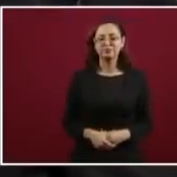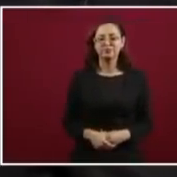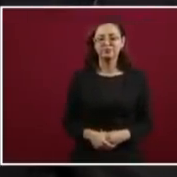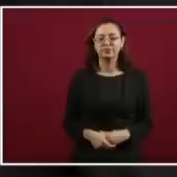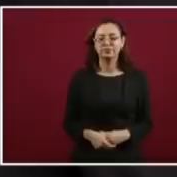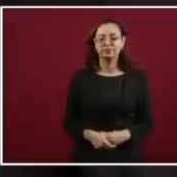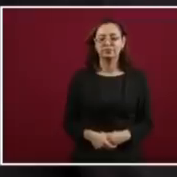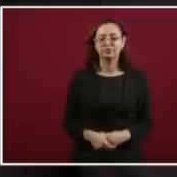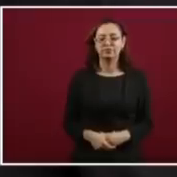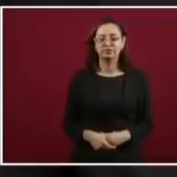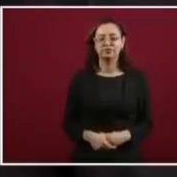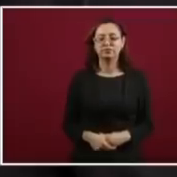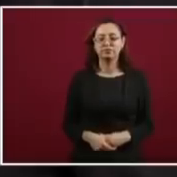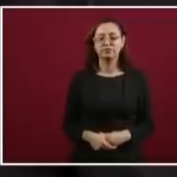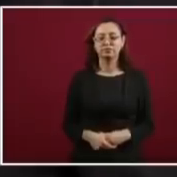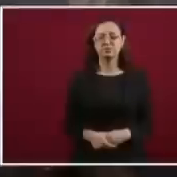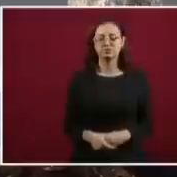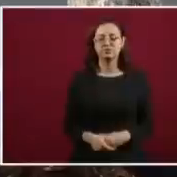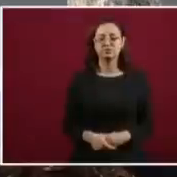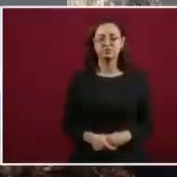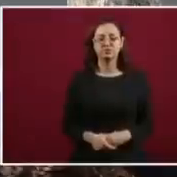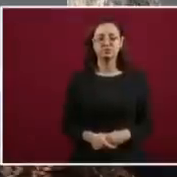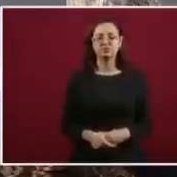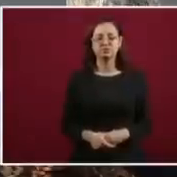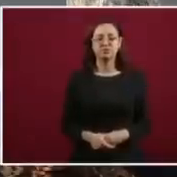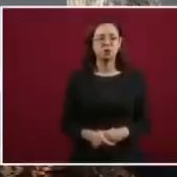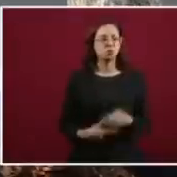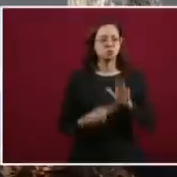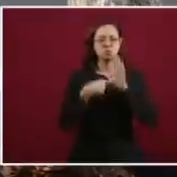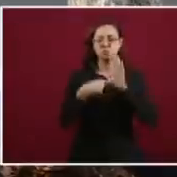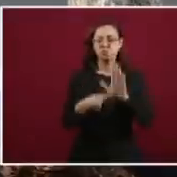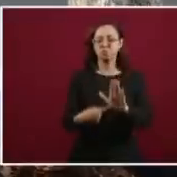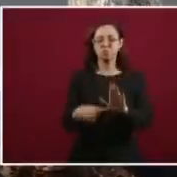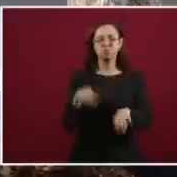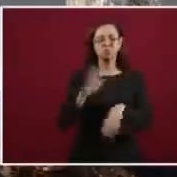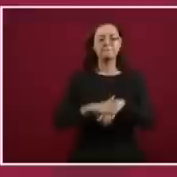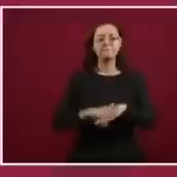y hay un ejemplo claro